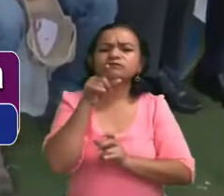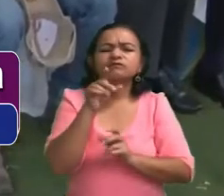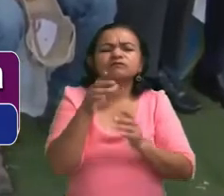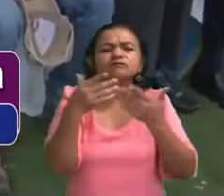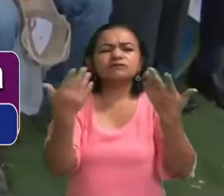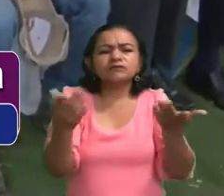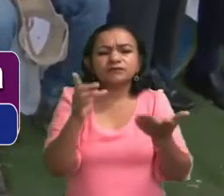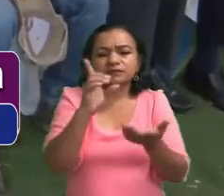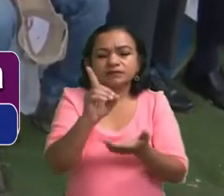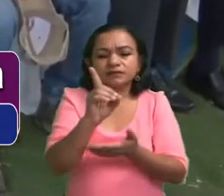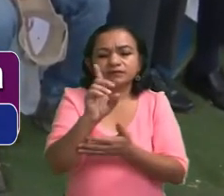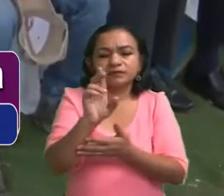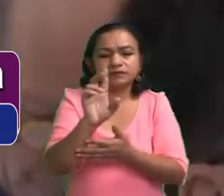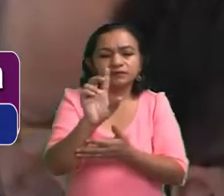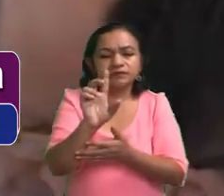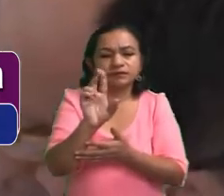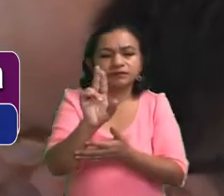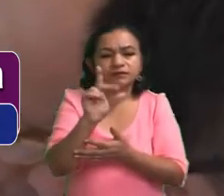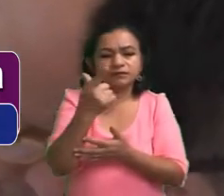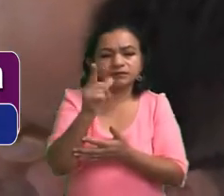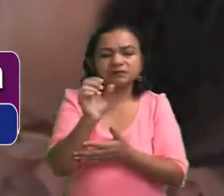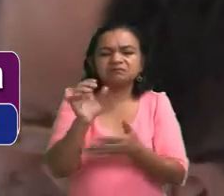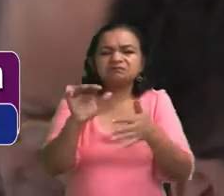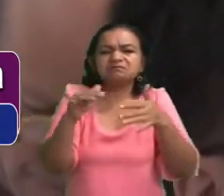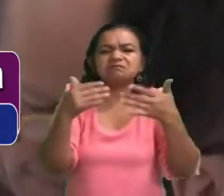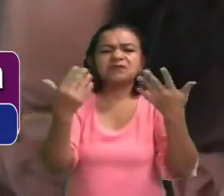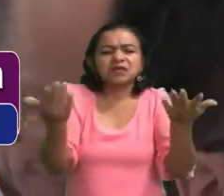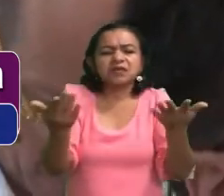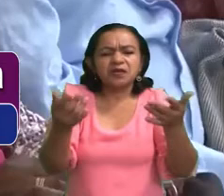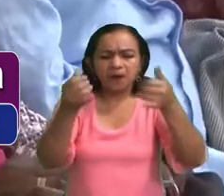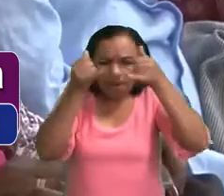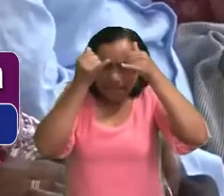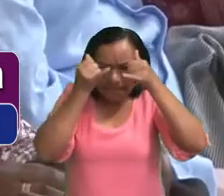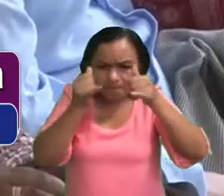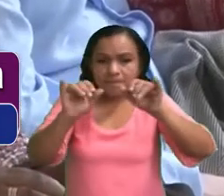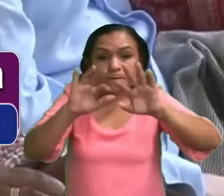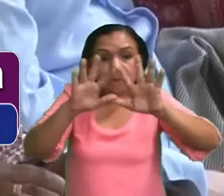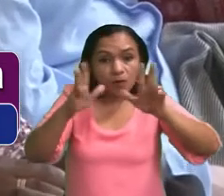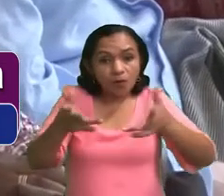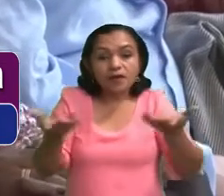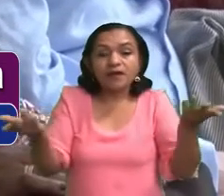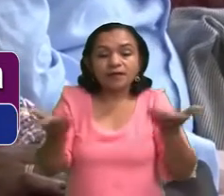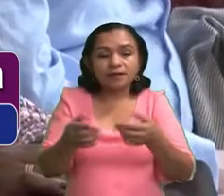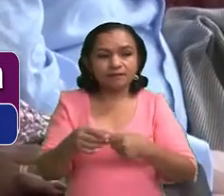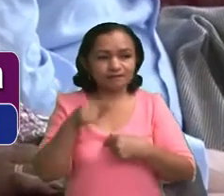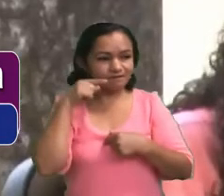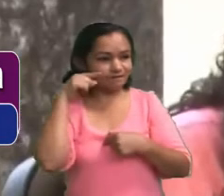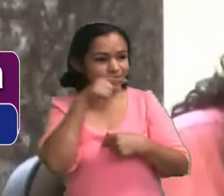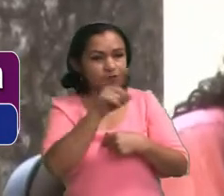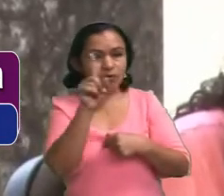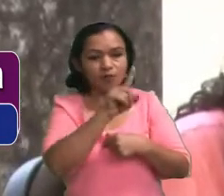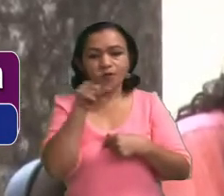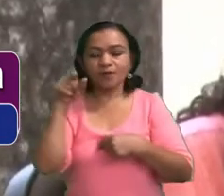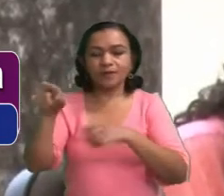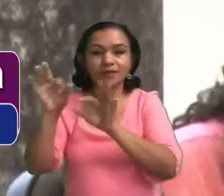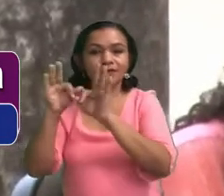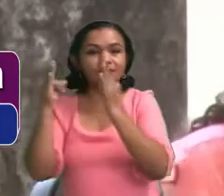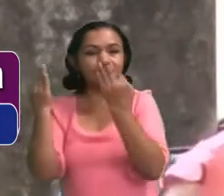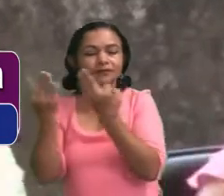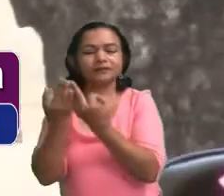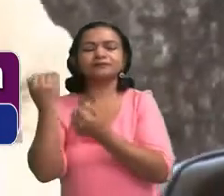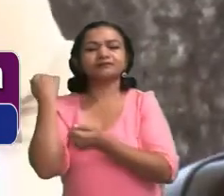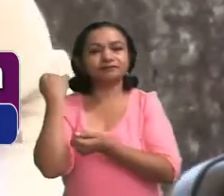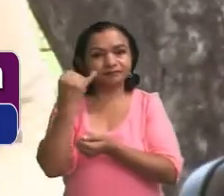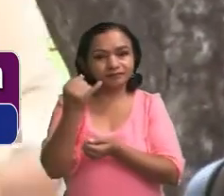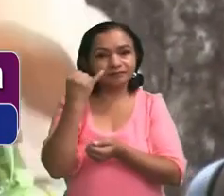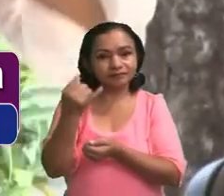sale una familia con una vaca parida? ¿Verdad? Okay. Entonces le digo, vos no salís de ningún apuro, pero una familia campesina sale